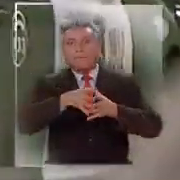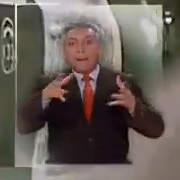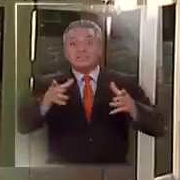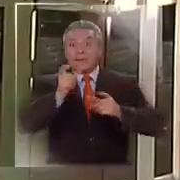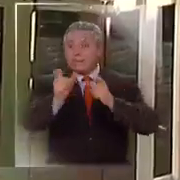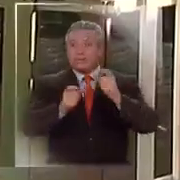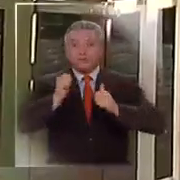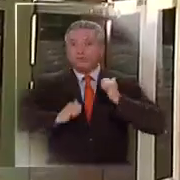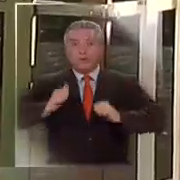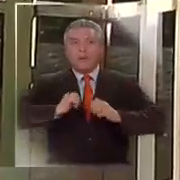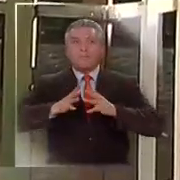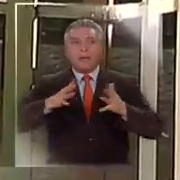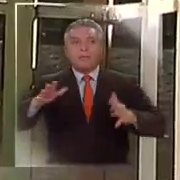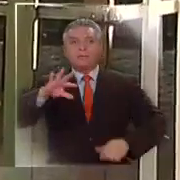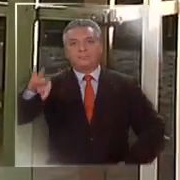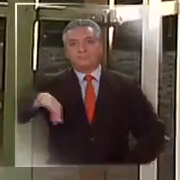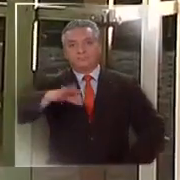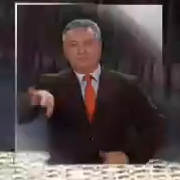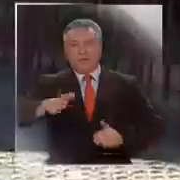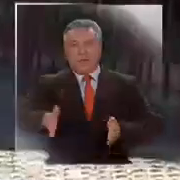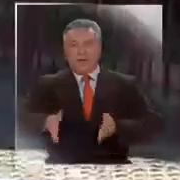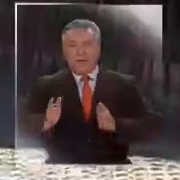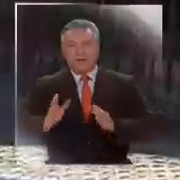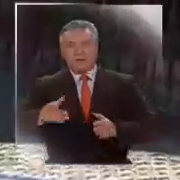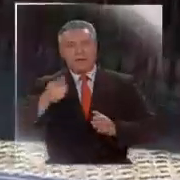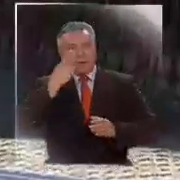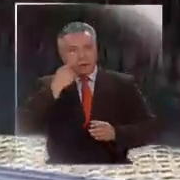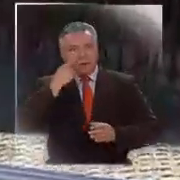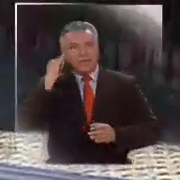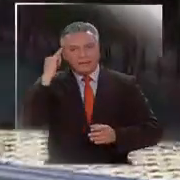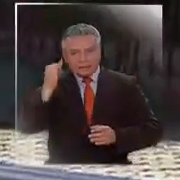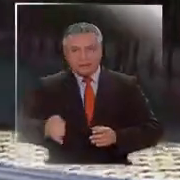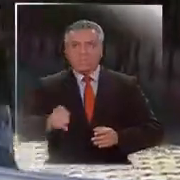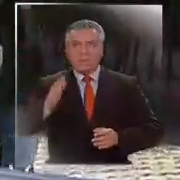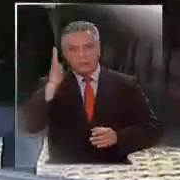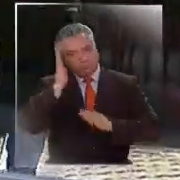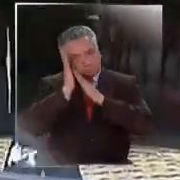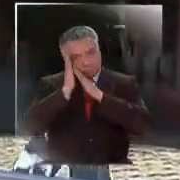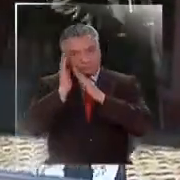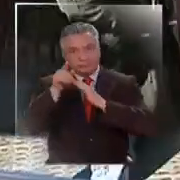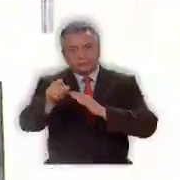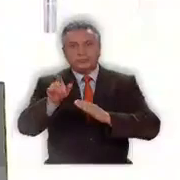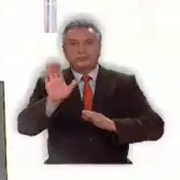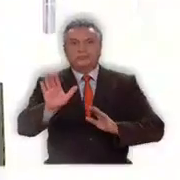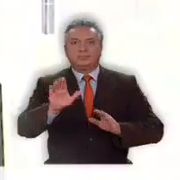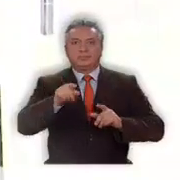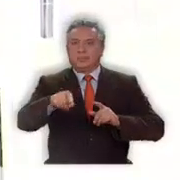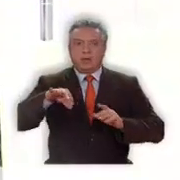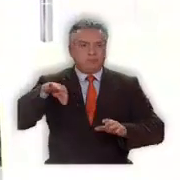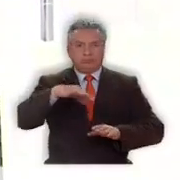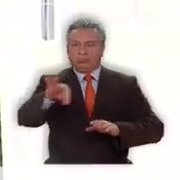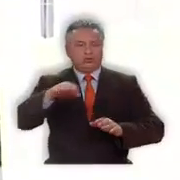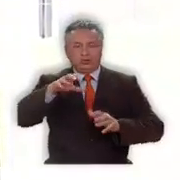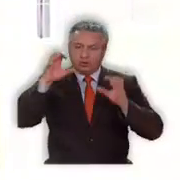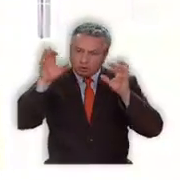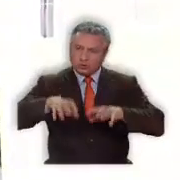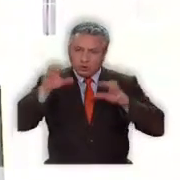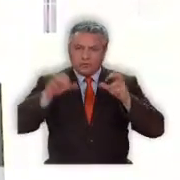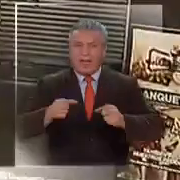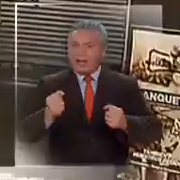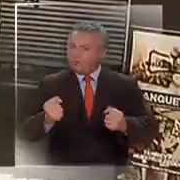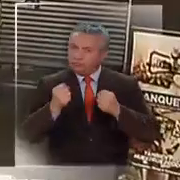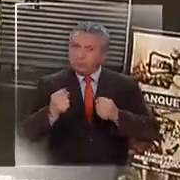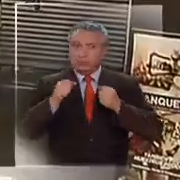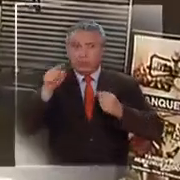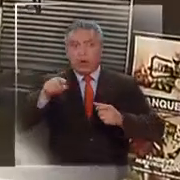de calle. Luisa Avedra Silva siempre dormía a la intemperie en San Miguel. Lluvia, frío extremo. El castigo